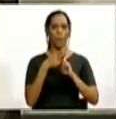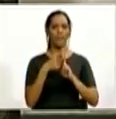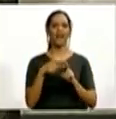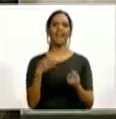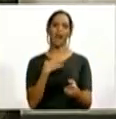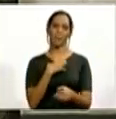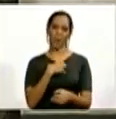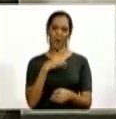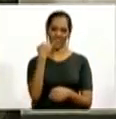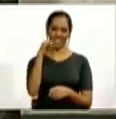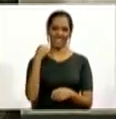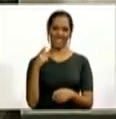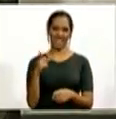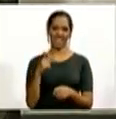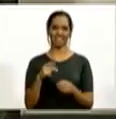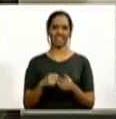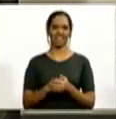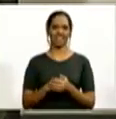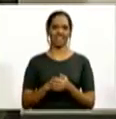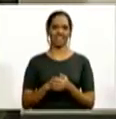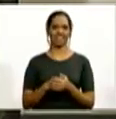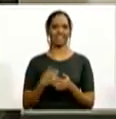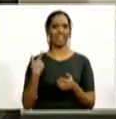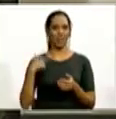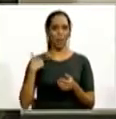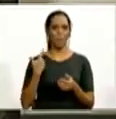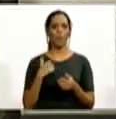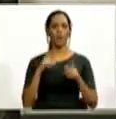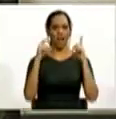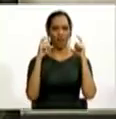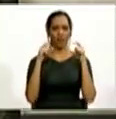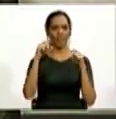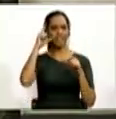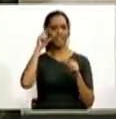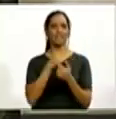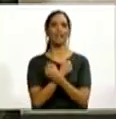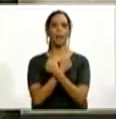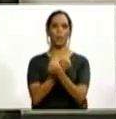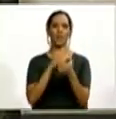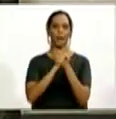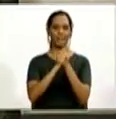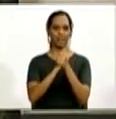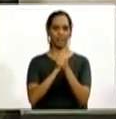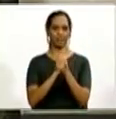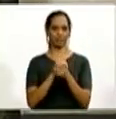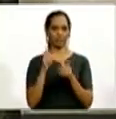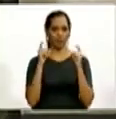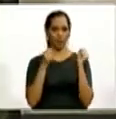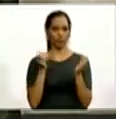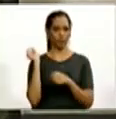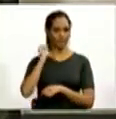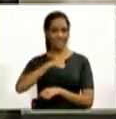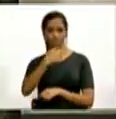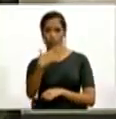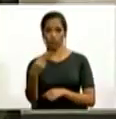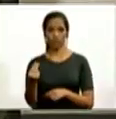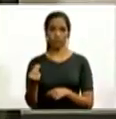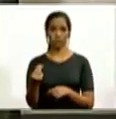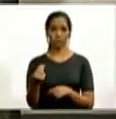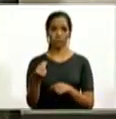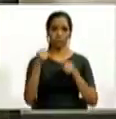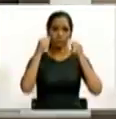Enamórate con ZK. Tenemos una foto para conmemorar el Día del Amor y la Amistad. ¿Está la fotografía ahí? ¿No? Ajá. ¿Sí? ¿La foto?